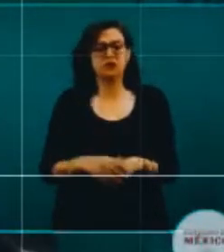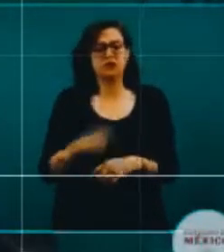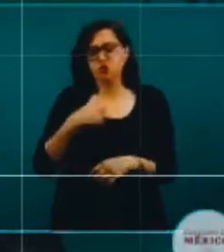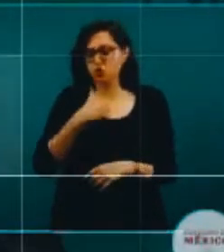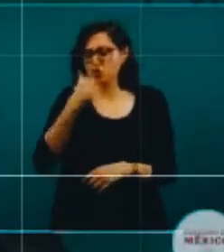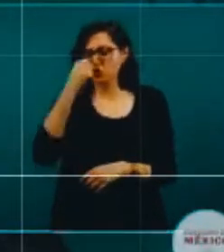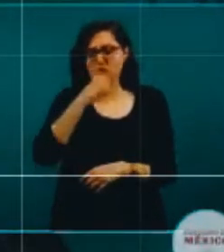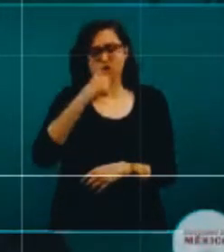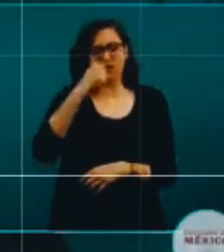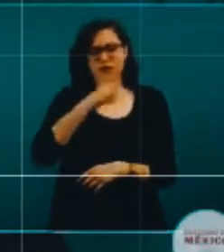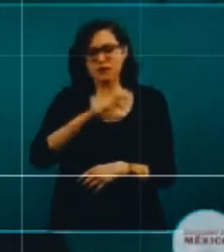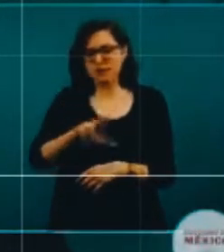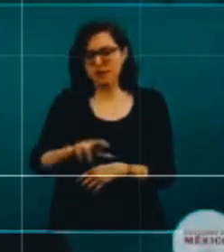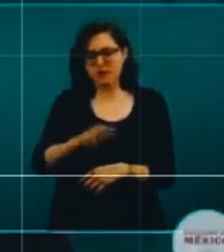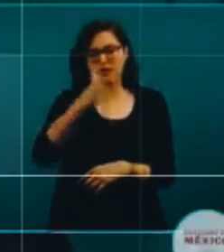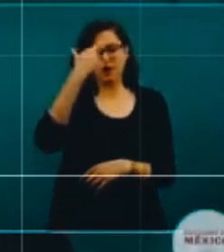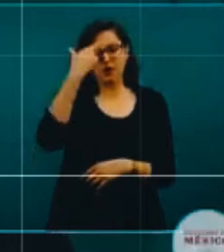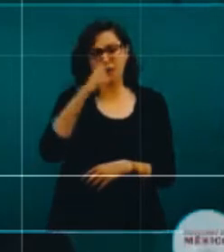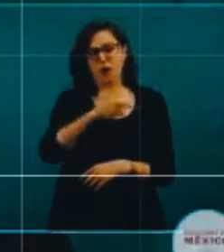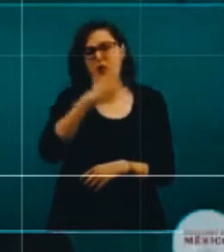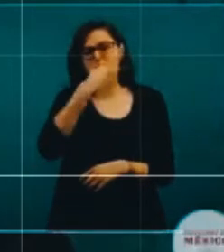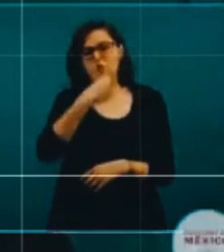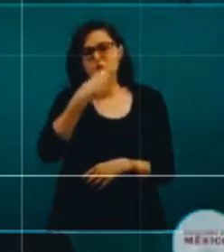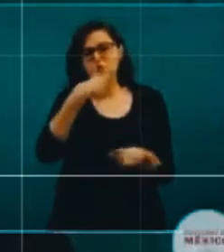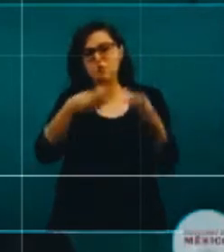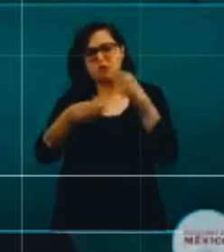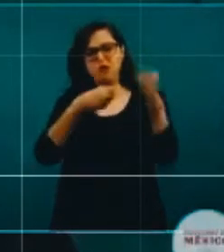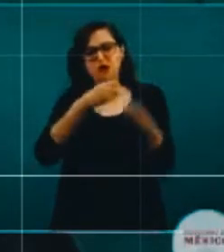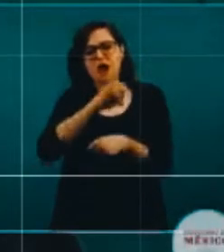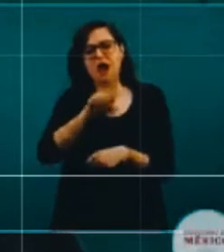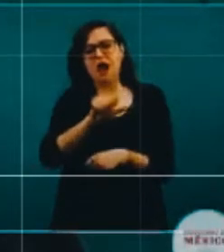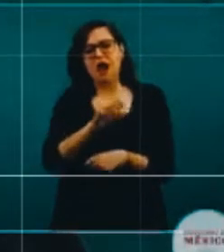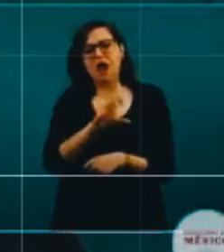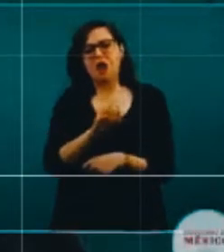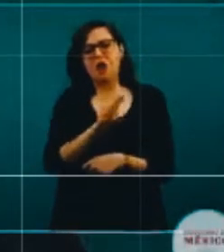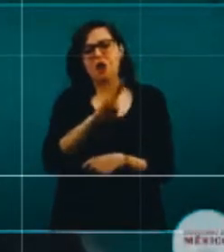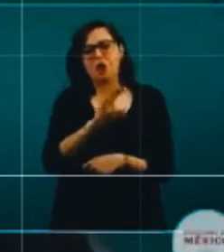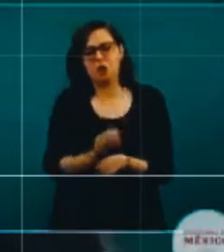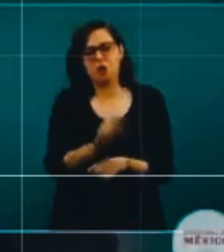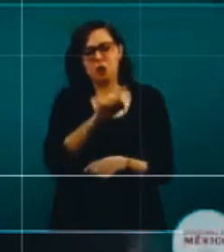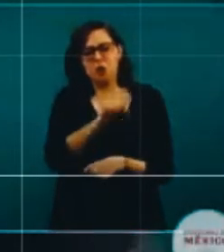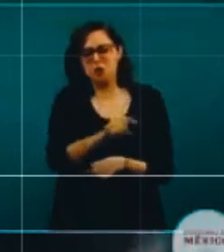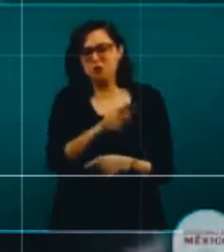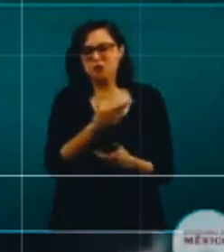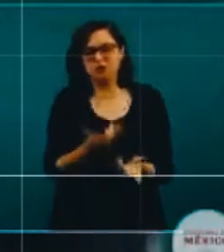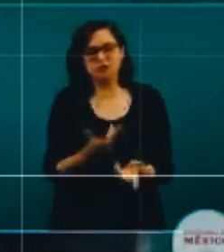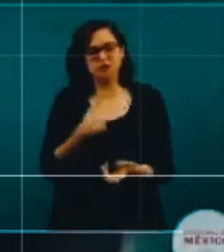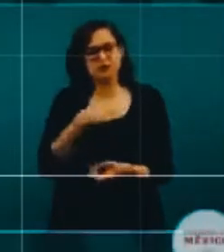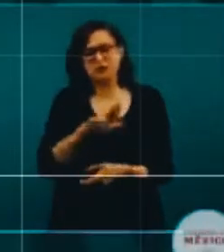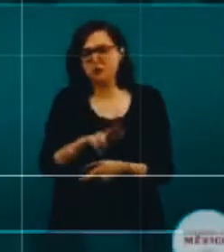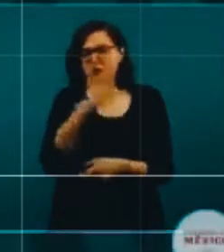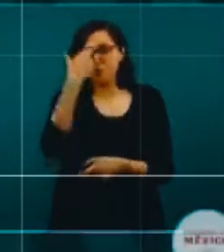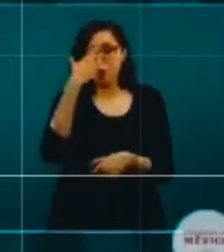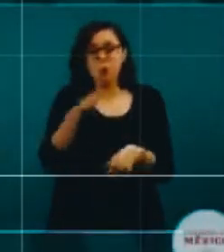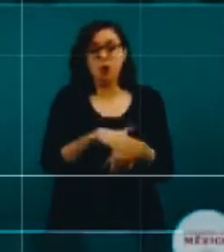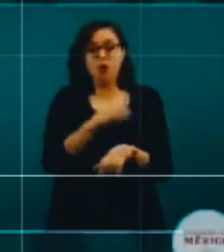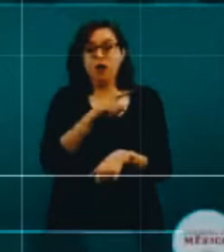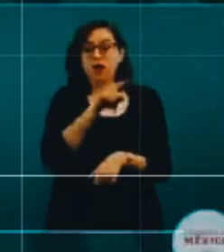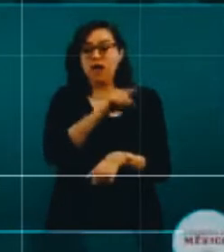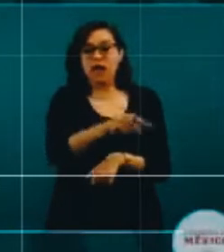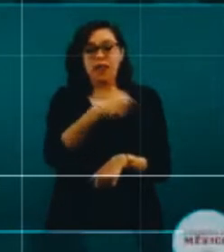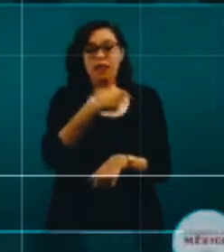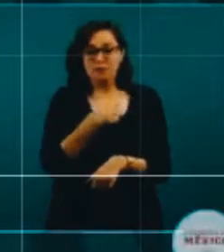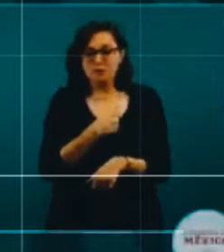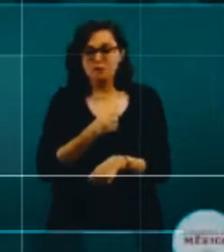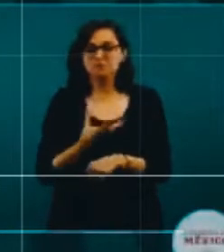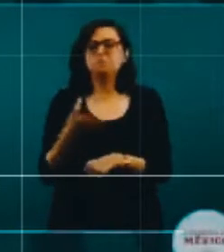finado Jacobo Zabludowsky, porque era el único